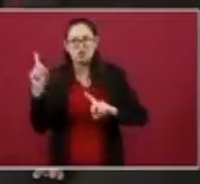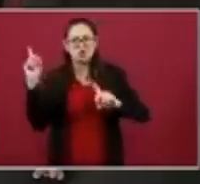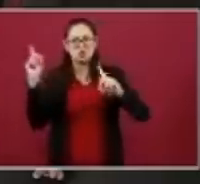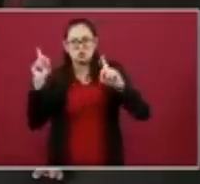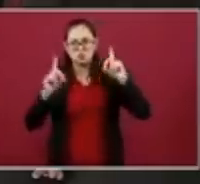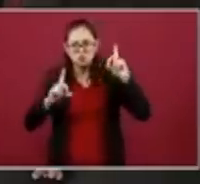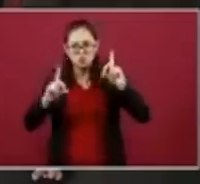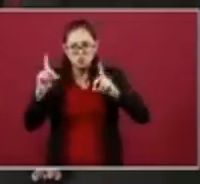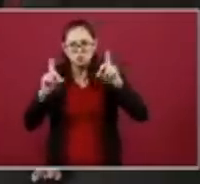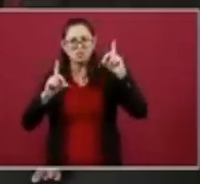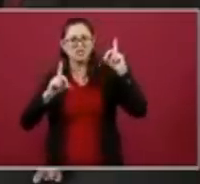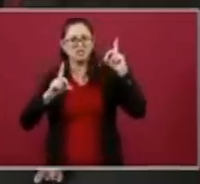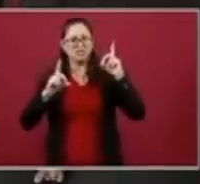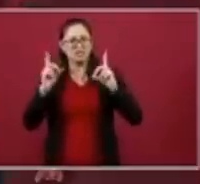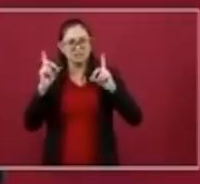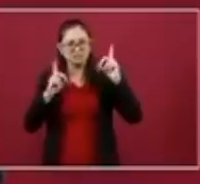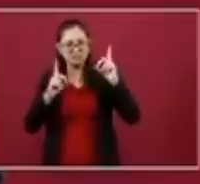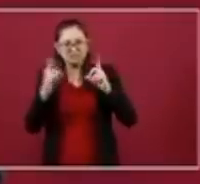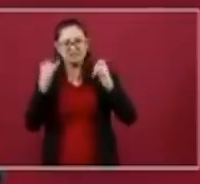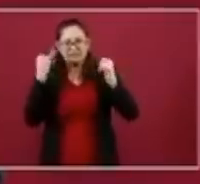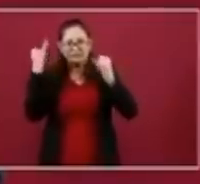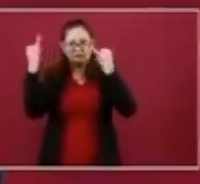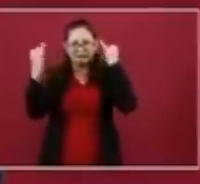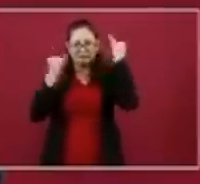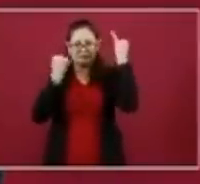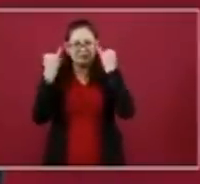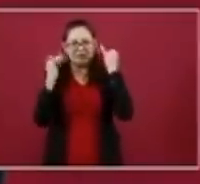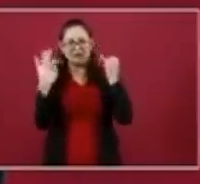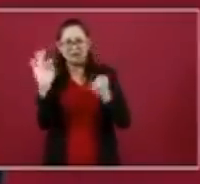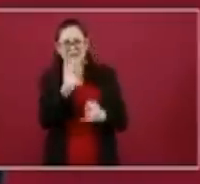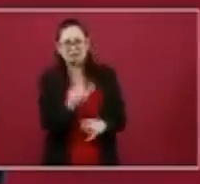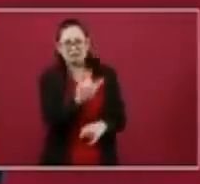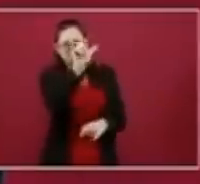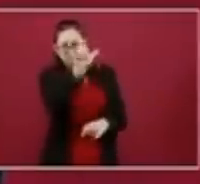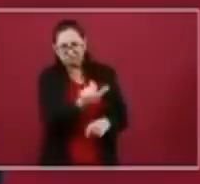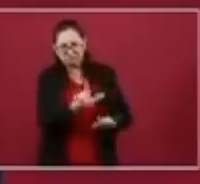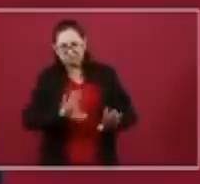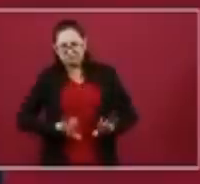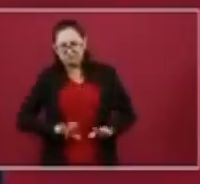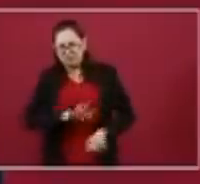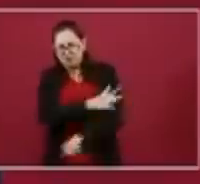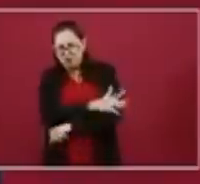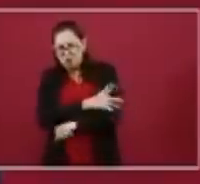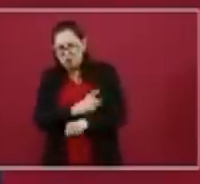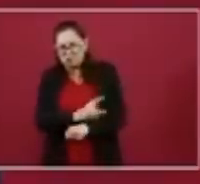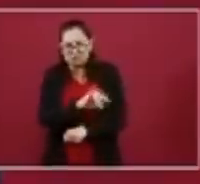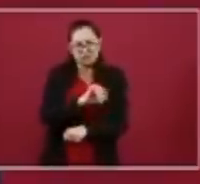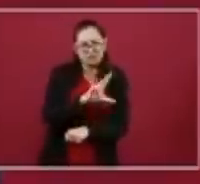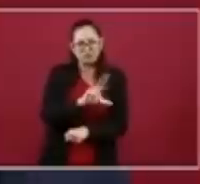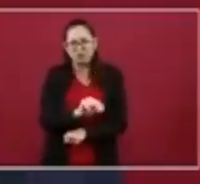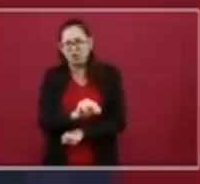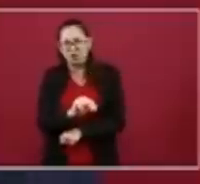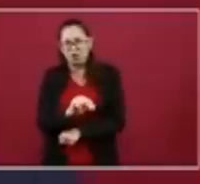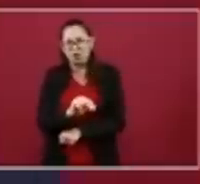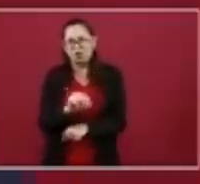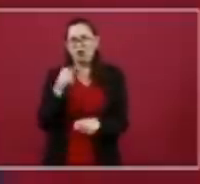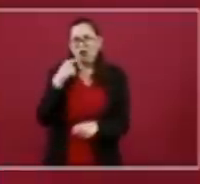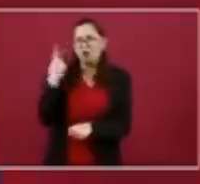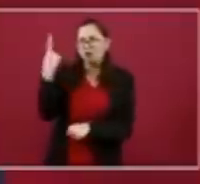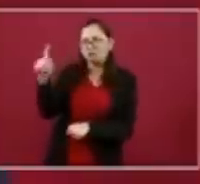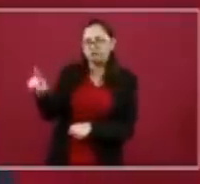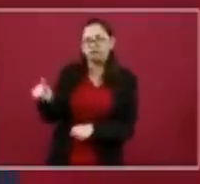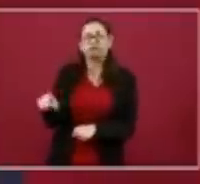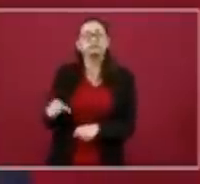duda sobre la honorabilidad de un funcionario público va a ser investigado. Y esa